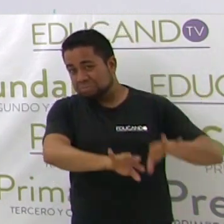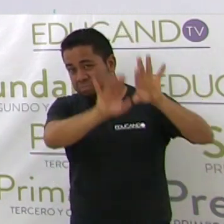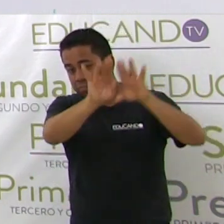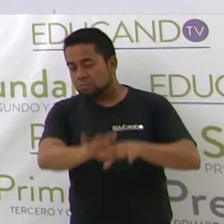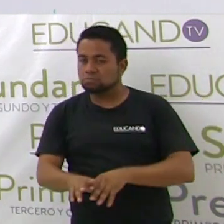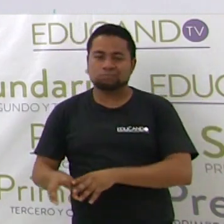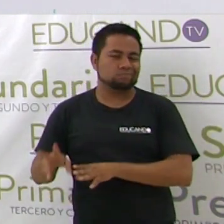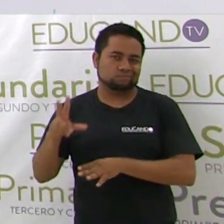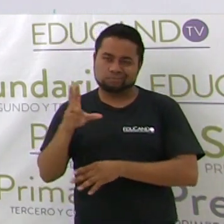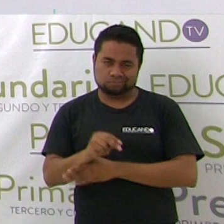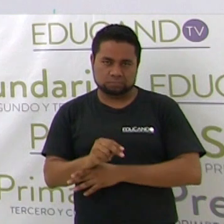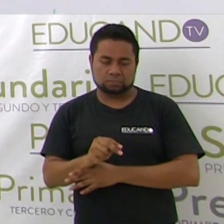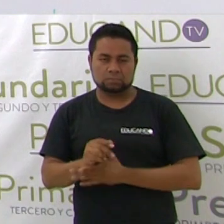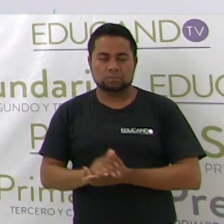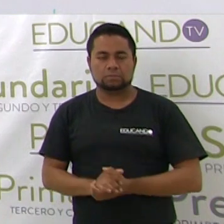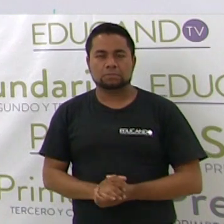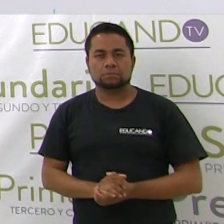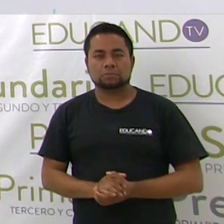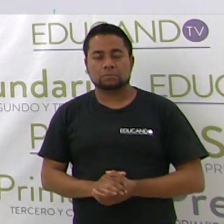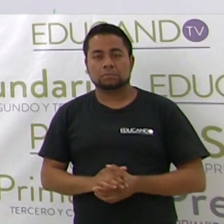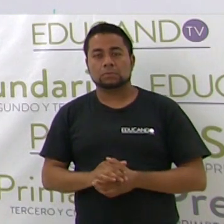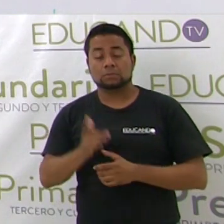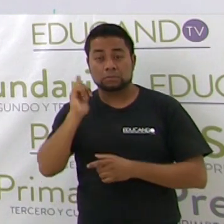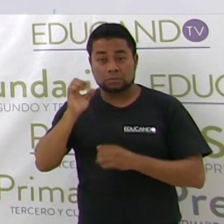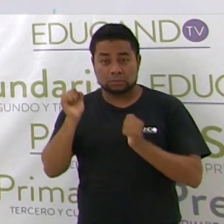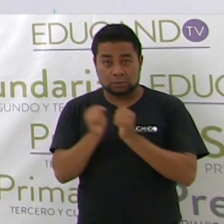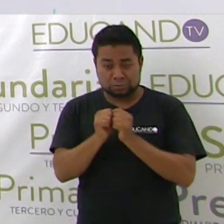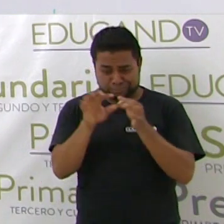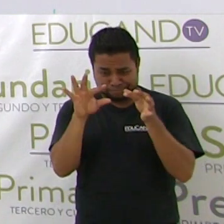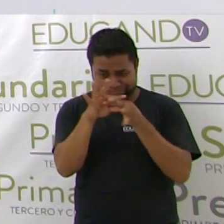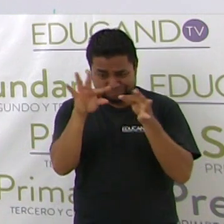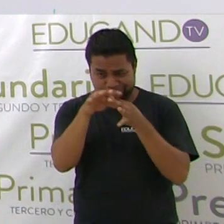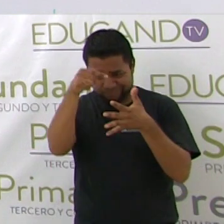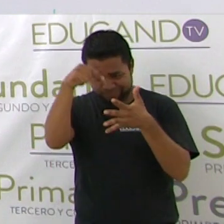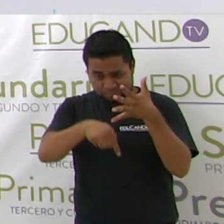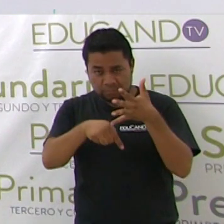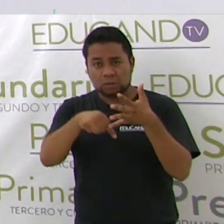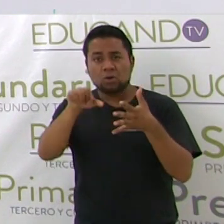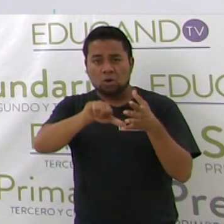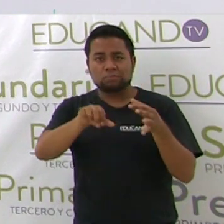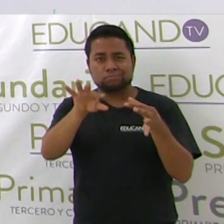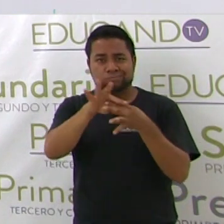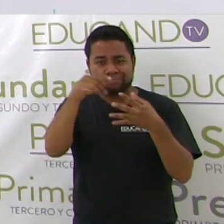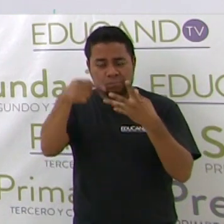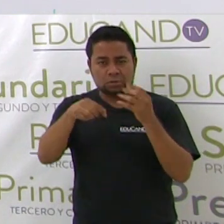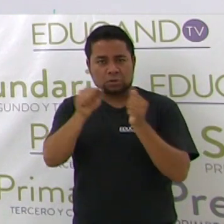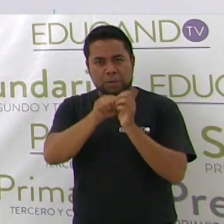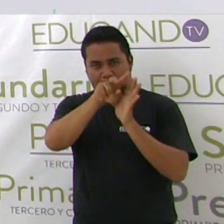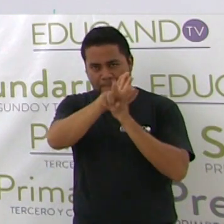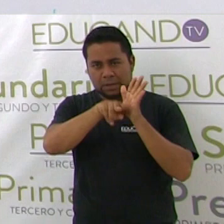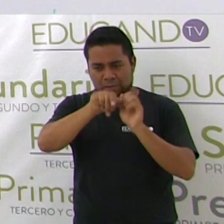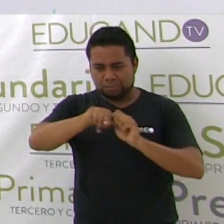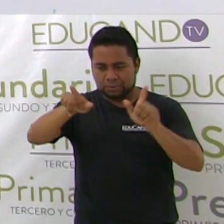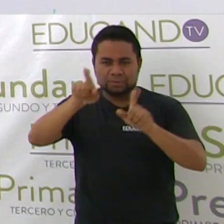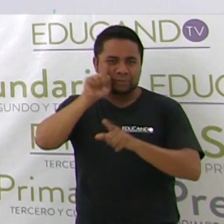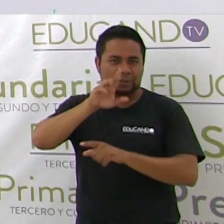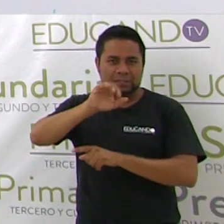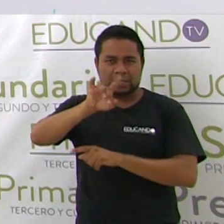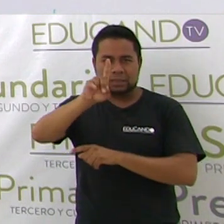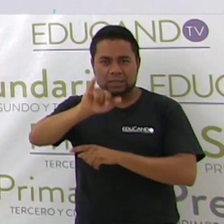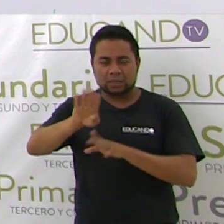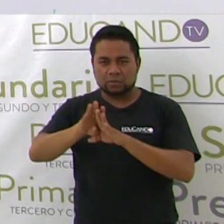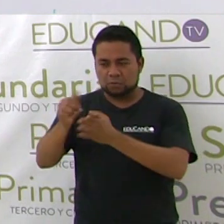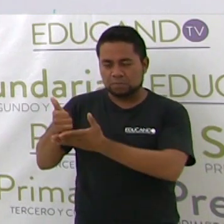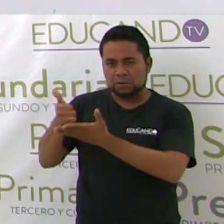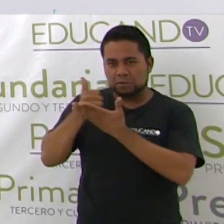recurso. Bueno, espero que con todas estas explicaciones que el día de hoy les he dado, con el video que vieron de Cindy, que nos hizo favor